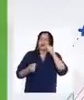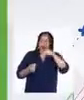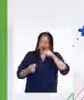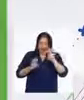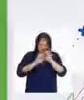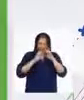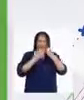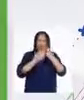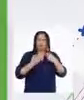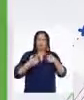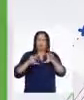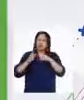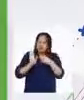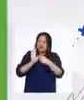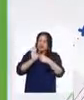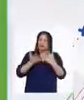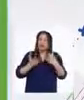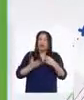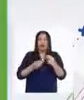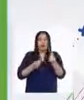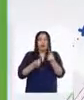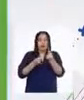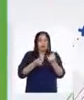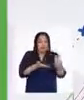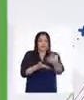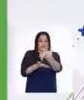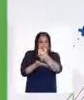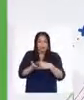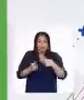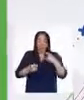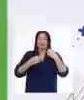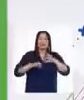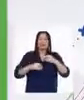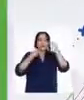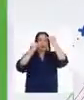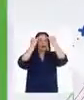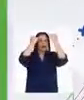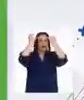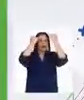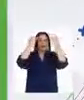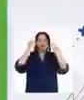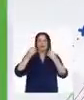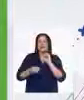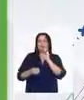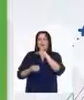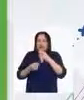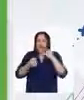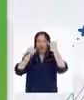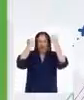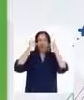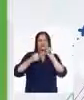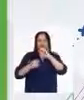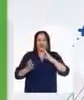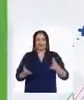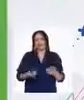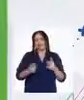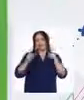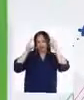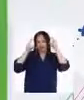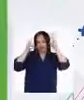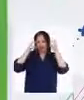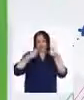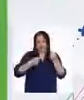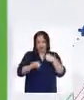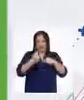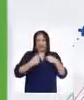en el equipo o en el club para generar más ingresos? Y esos detalles fueron los que